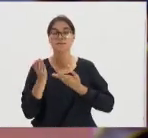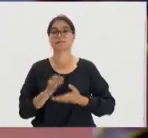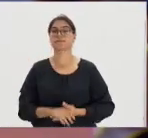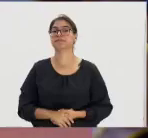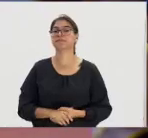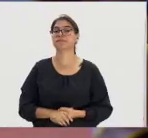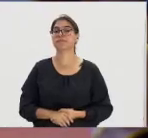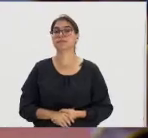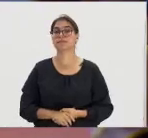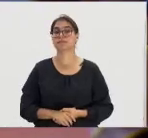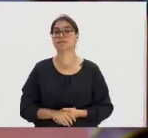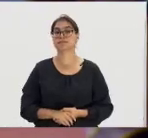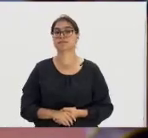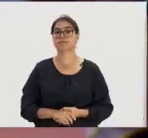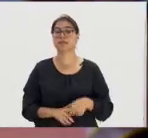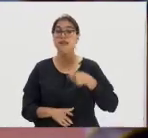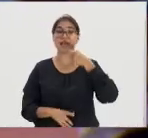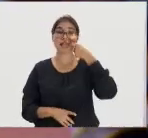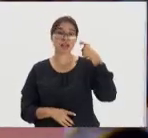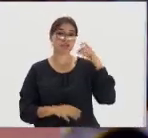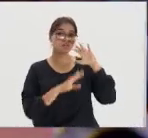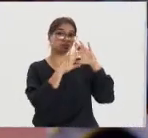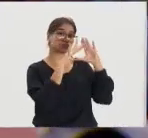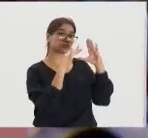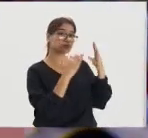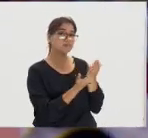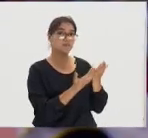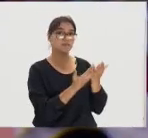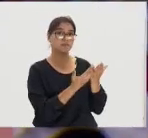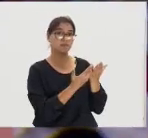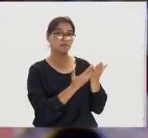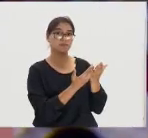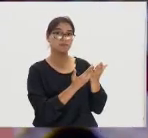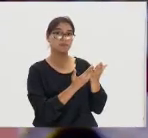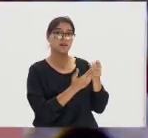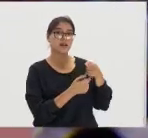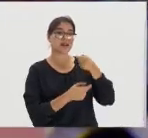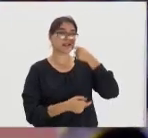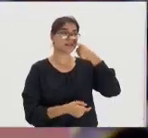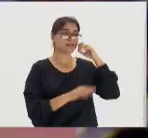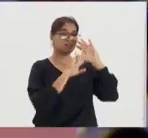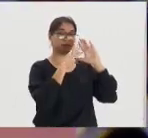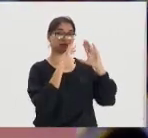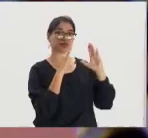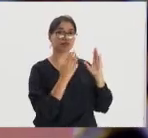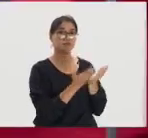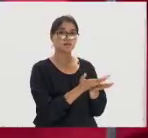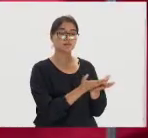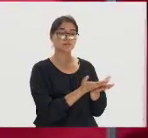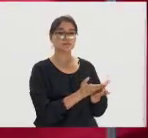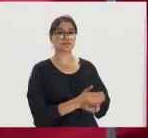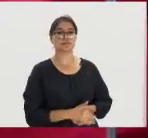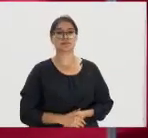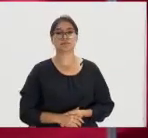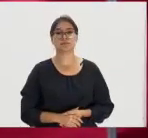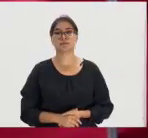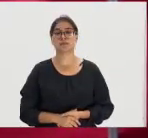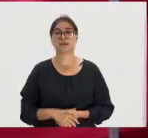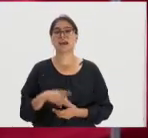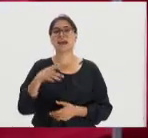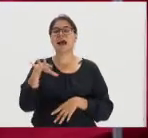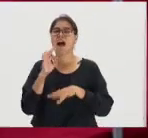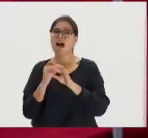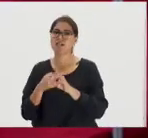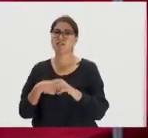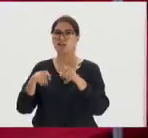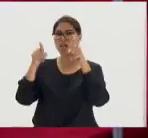ninguna tentación que no sea humana, ninguna tentación que no sea, bueno, fíjate que el demonio me sirvió